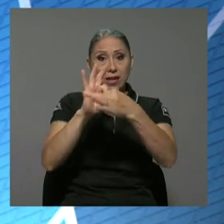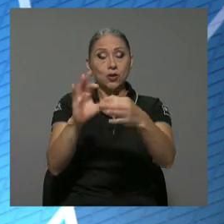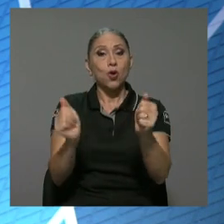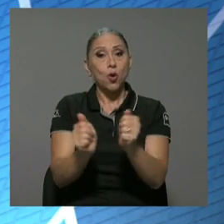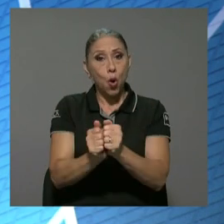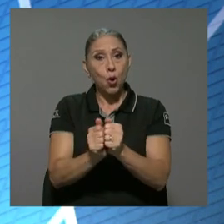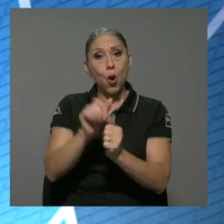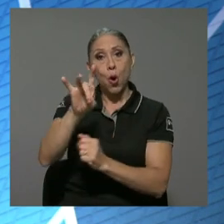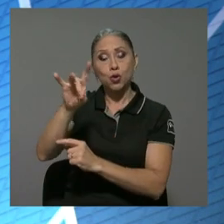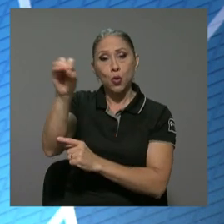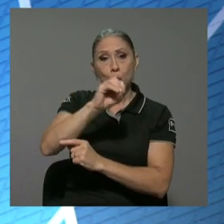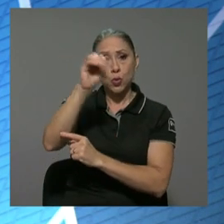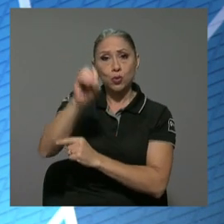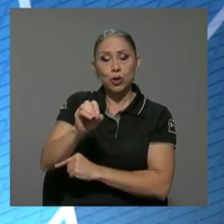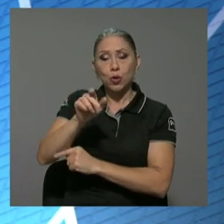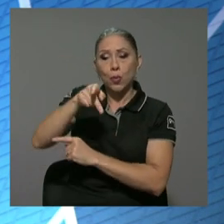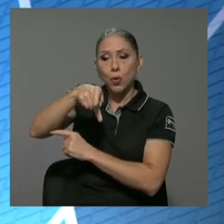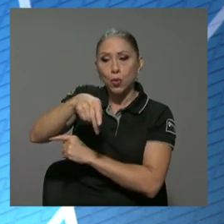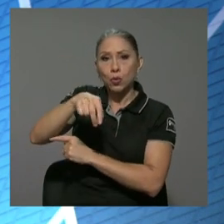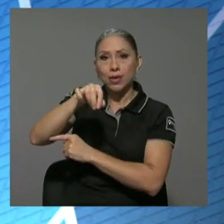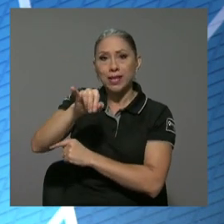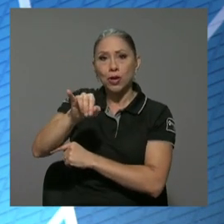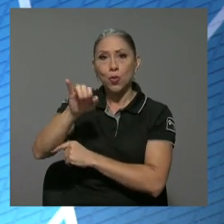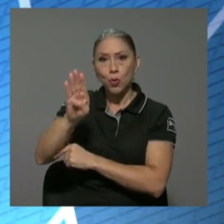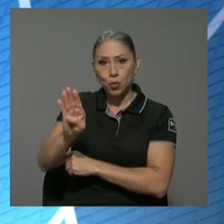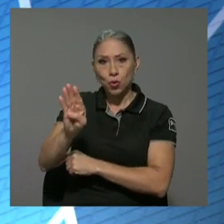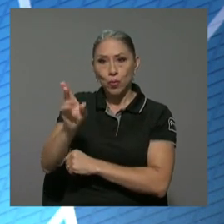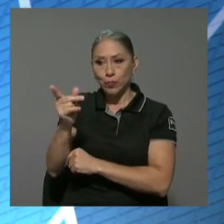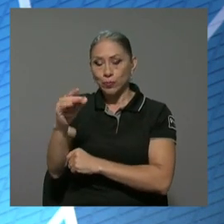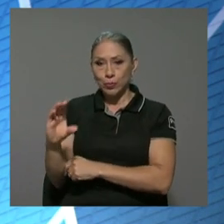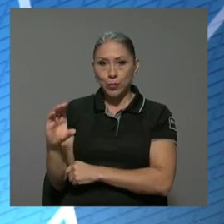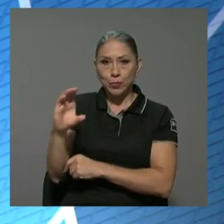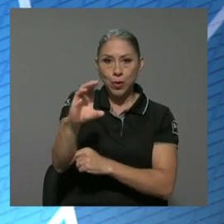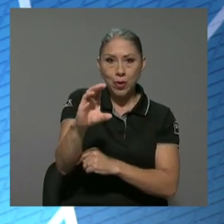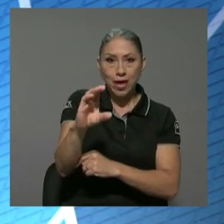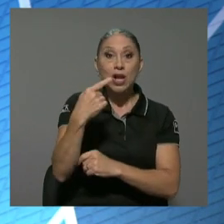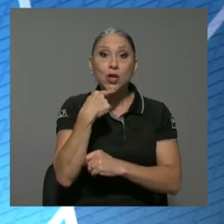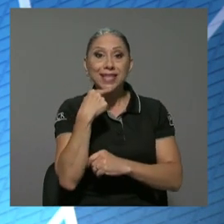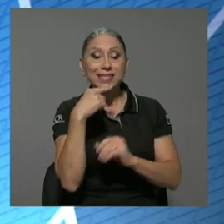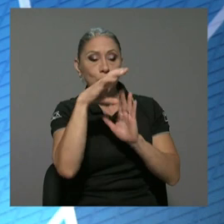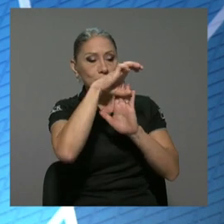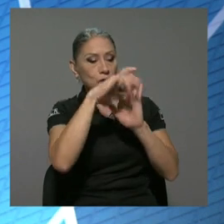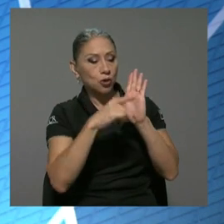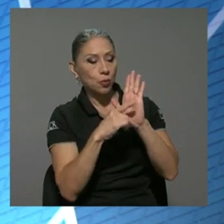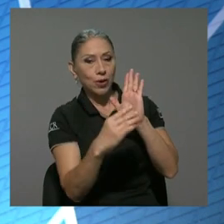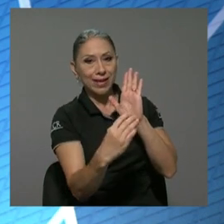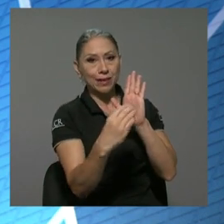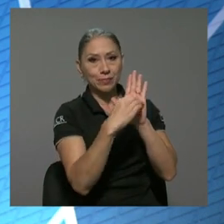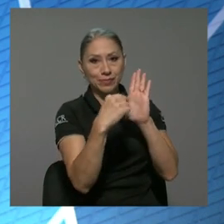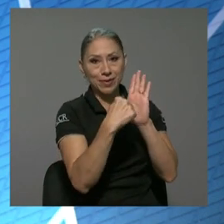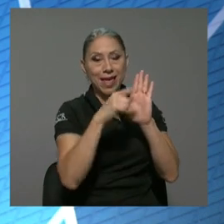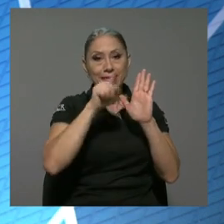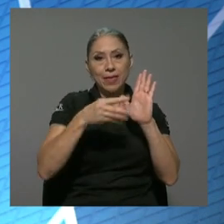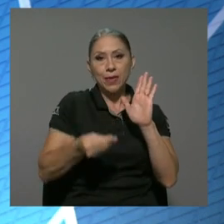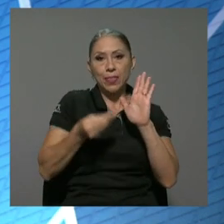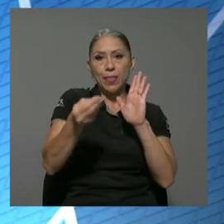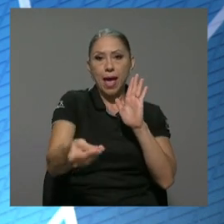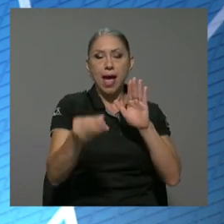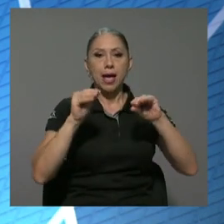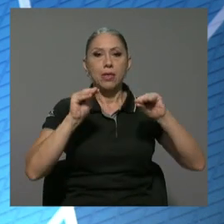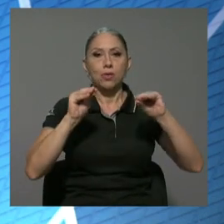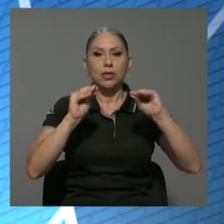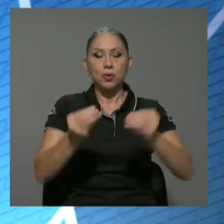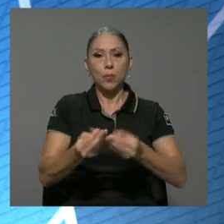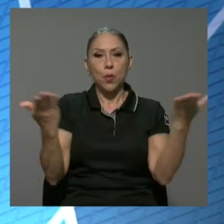del Producto Interno Bruto que se debe destinar por constitución política a la educación pública y que durante los